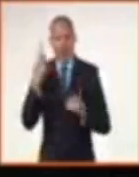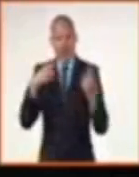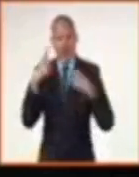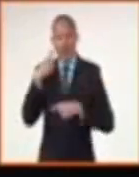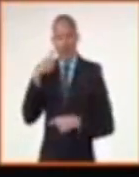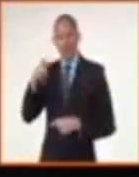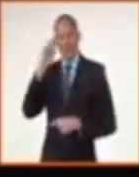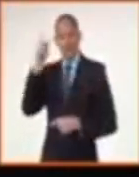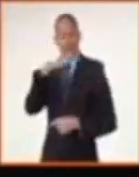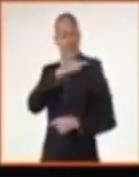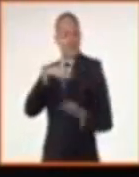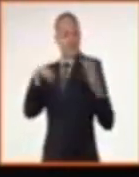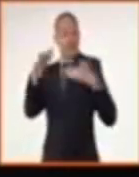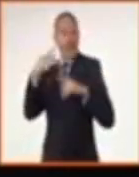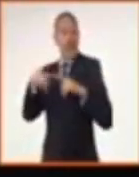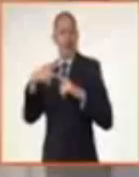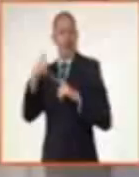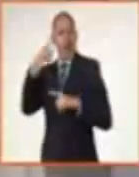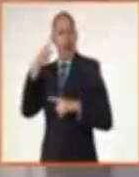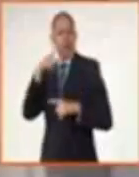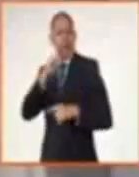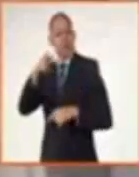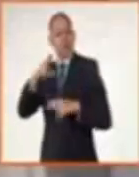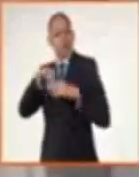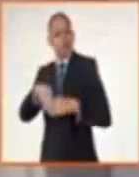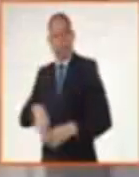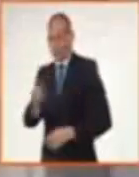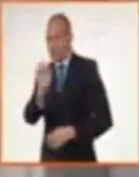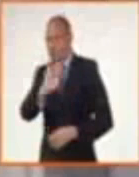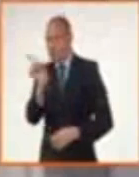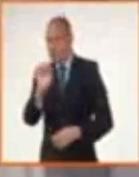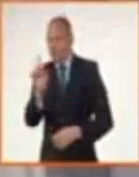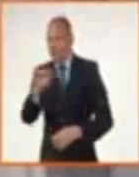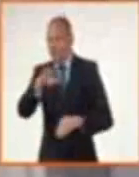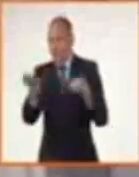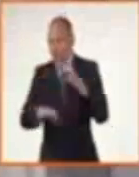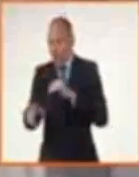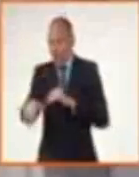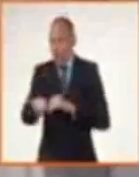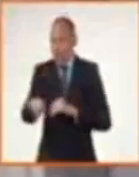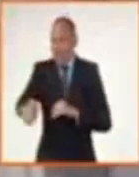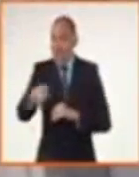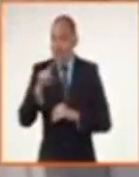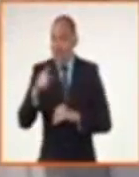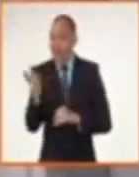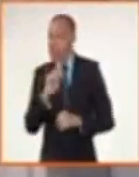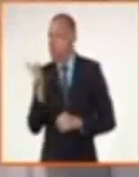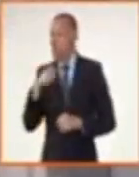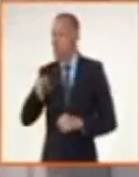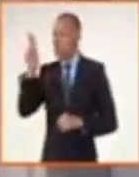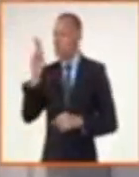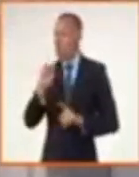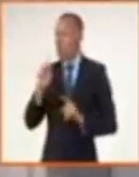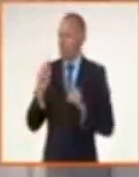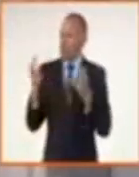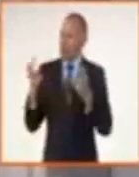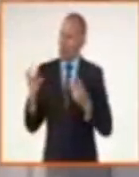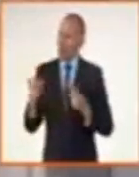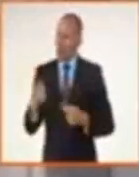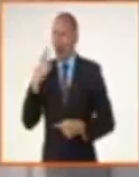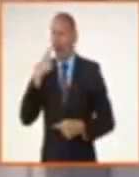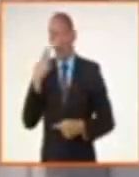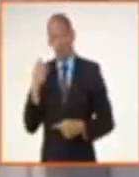representantes de las de las cosas que han pasado. Y tú decías ahorita, Arlín fue diputada, fui diputada entre el 93 y el 98, que también tuvo un